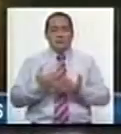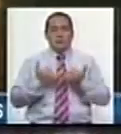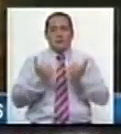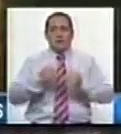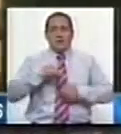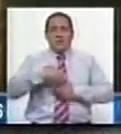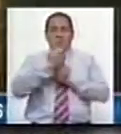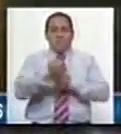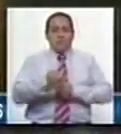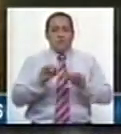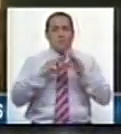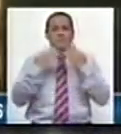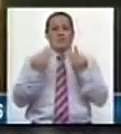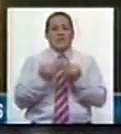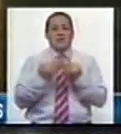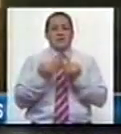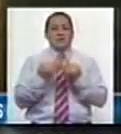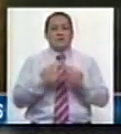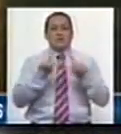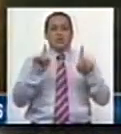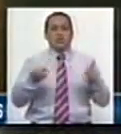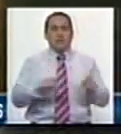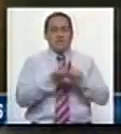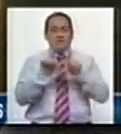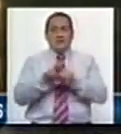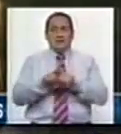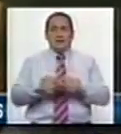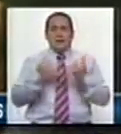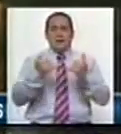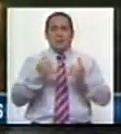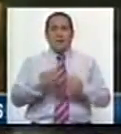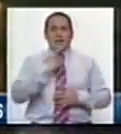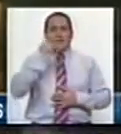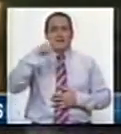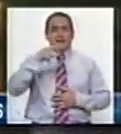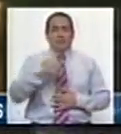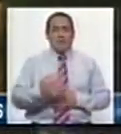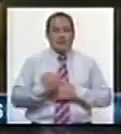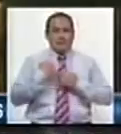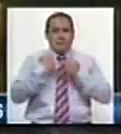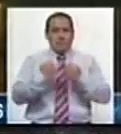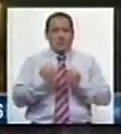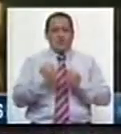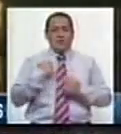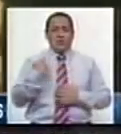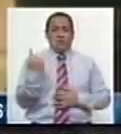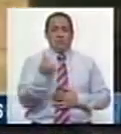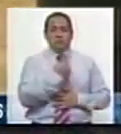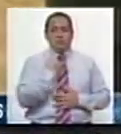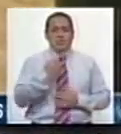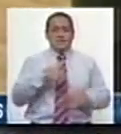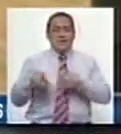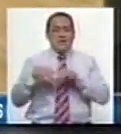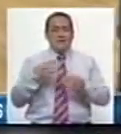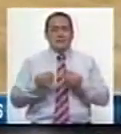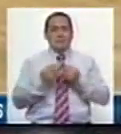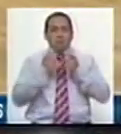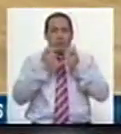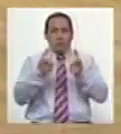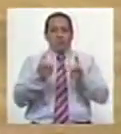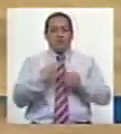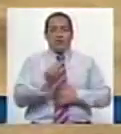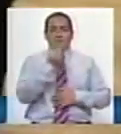la agricultura familiar, sino también en el merecido esfuerzo que ustedes hacen por la